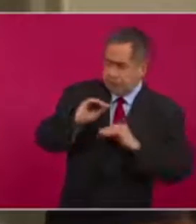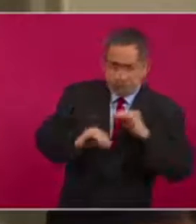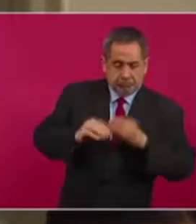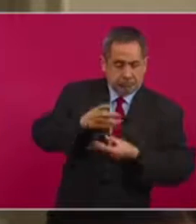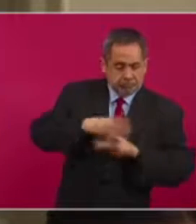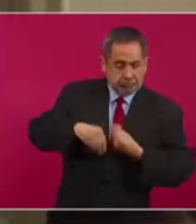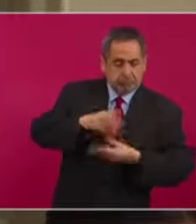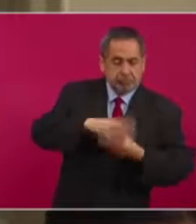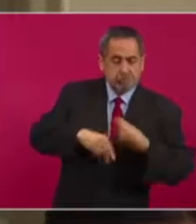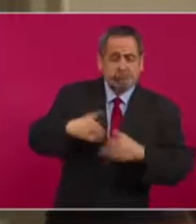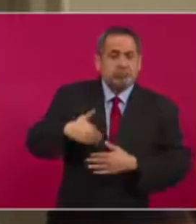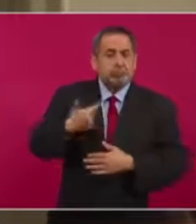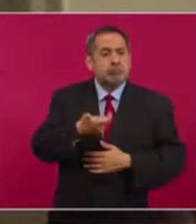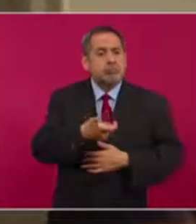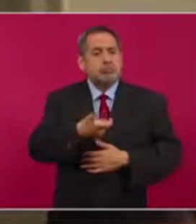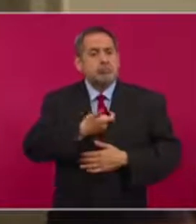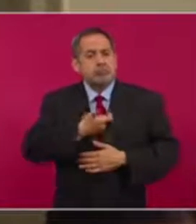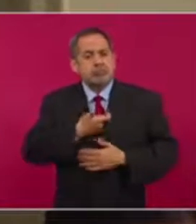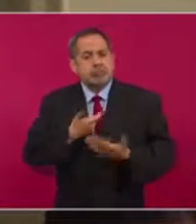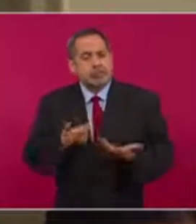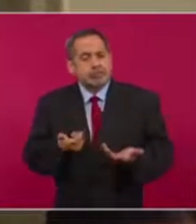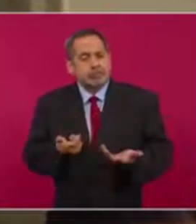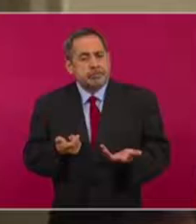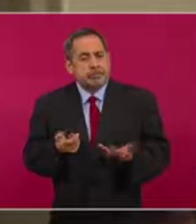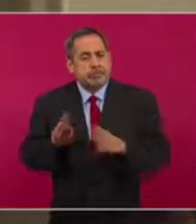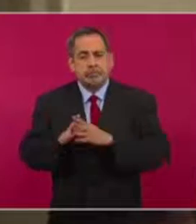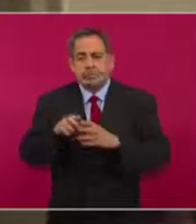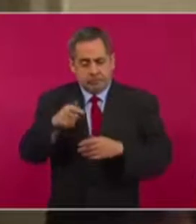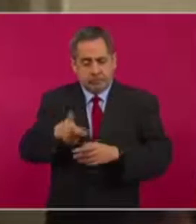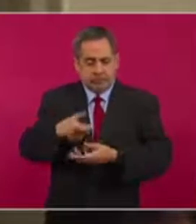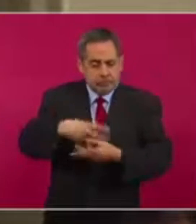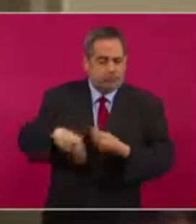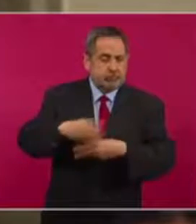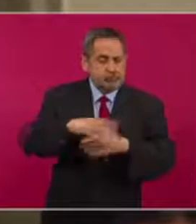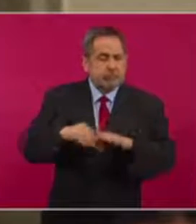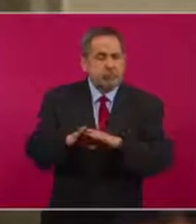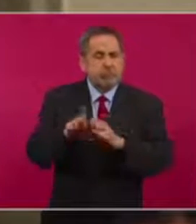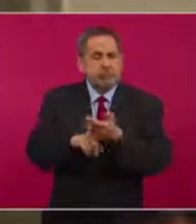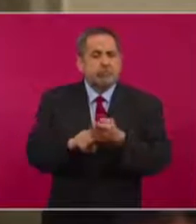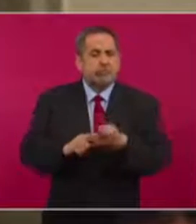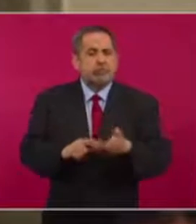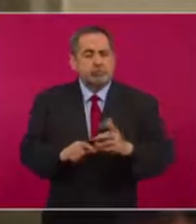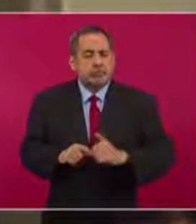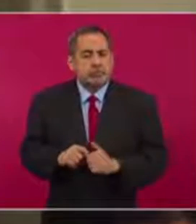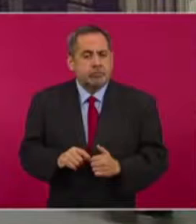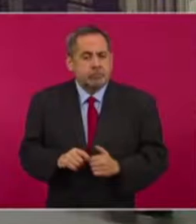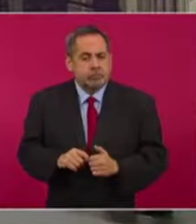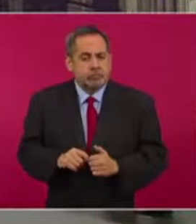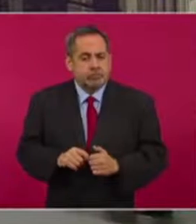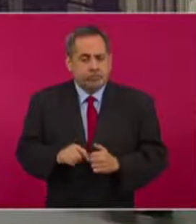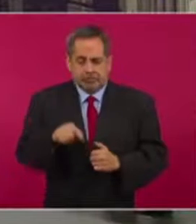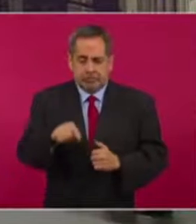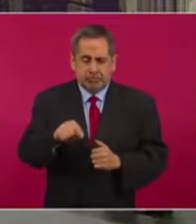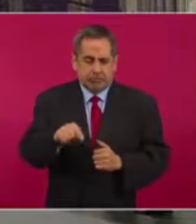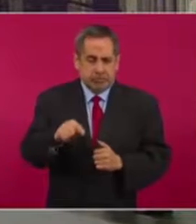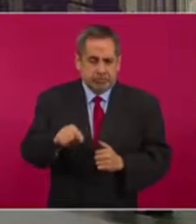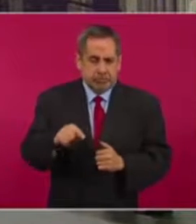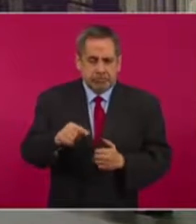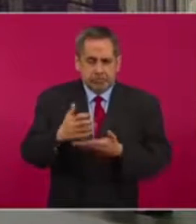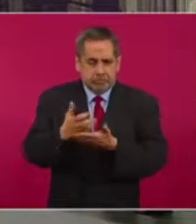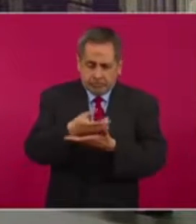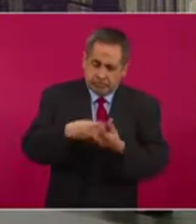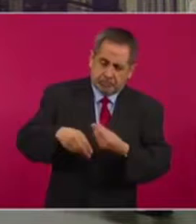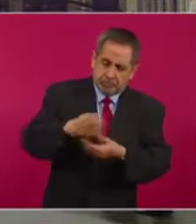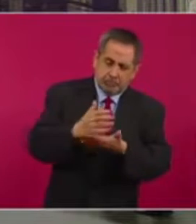Estos proyectos de fuente propia se va pagando con lo que el proyecto vaya